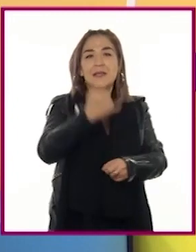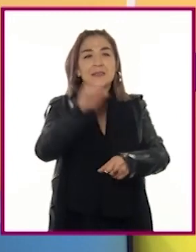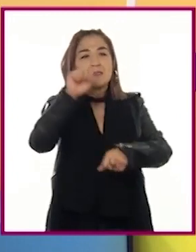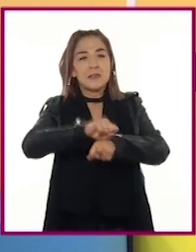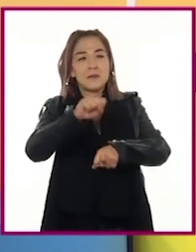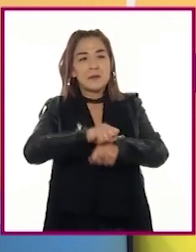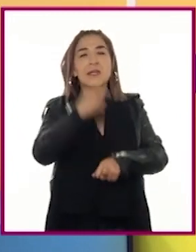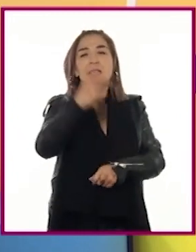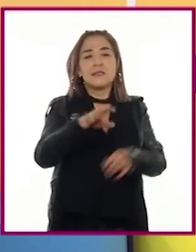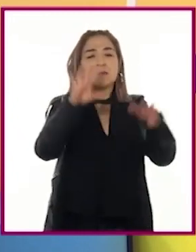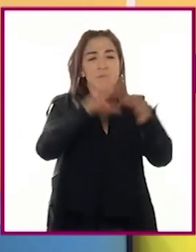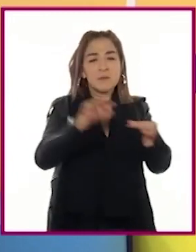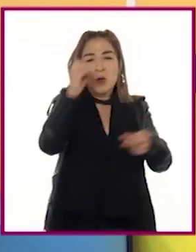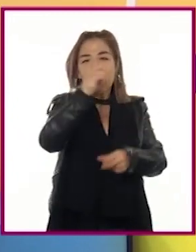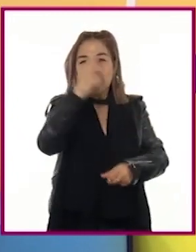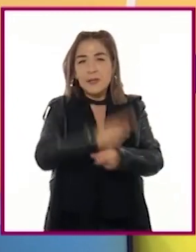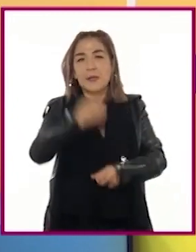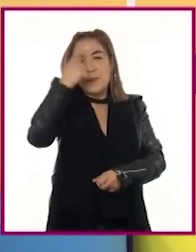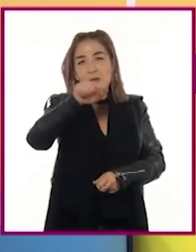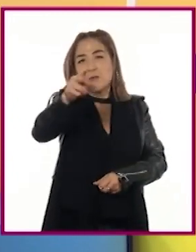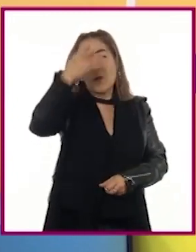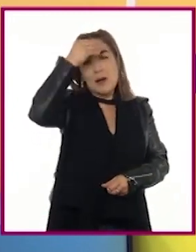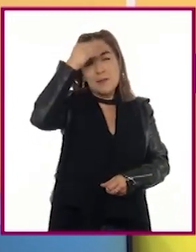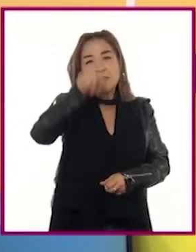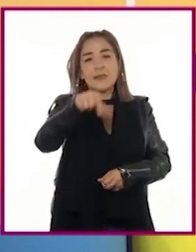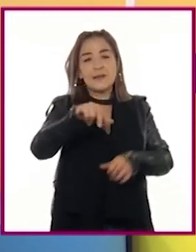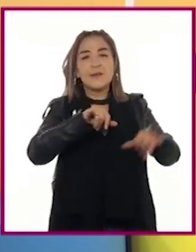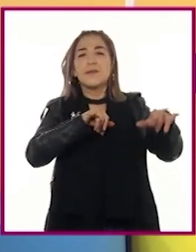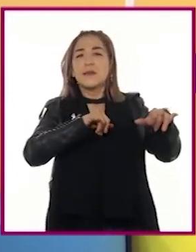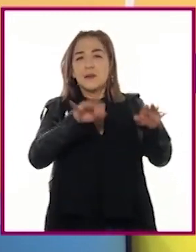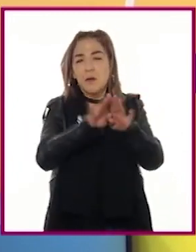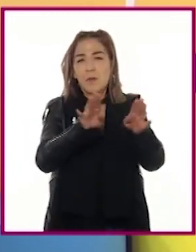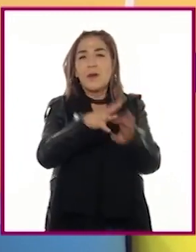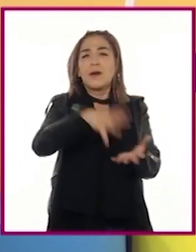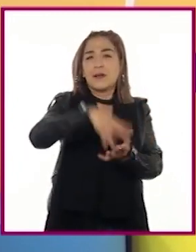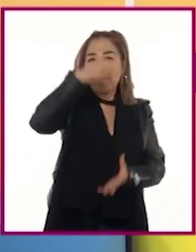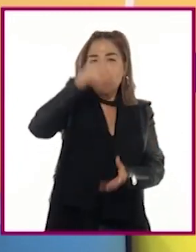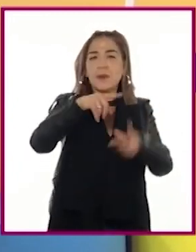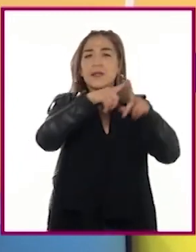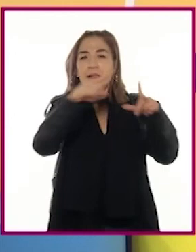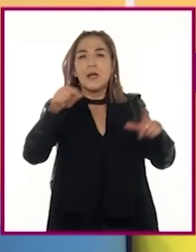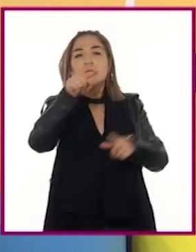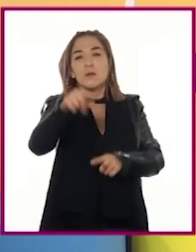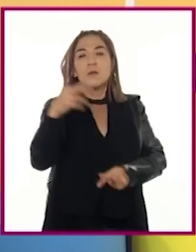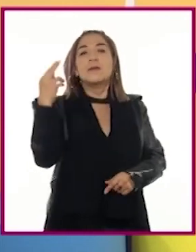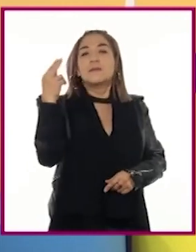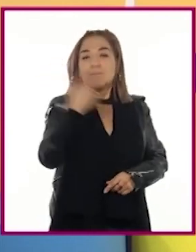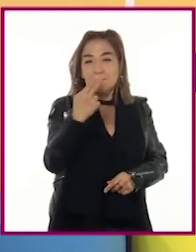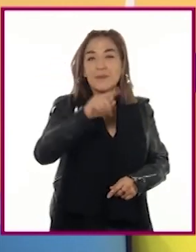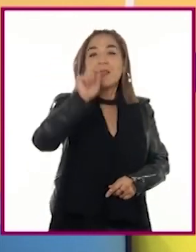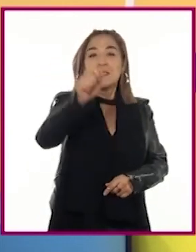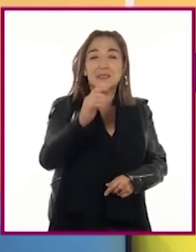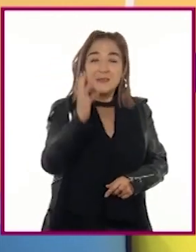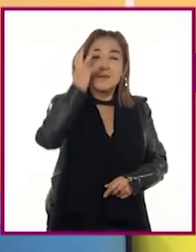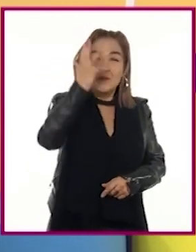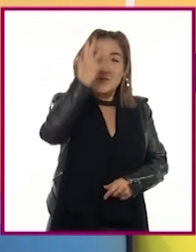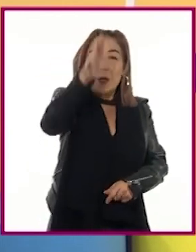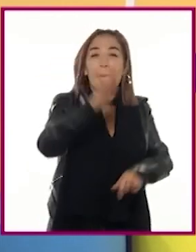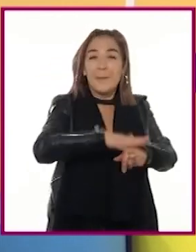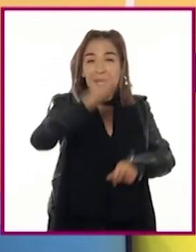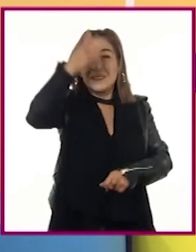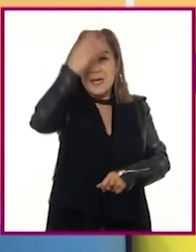oportunidad, al abordar una situación de geometría, se repara en esos conceptos básicos, se espera que cada nuevo aprendizaje